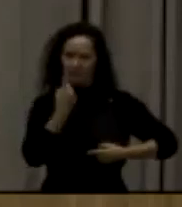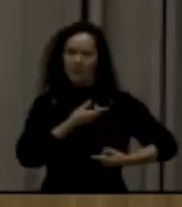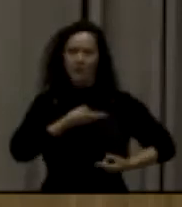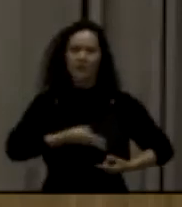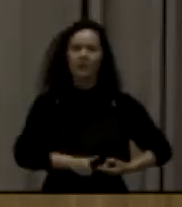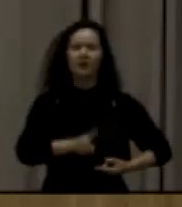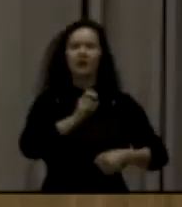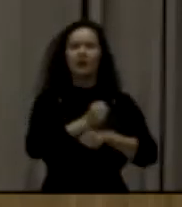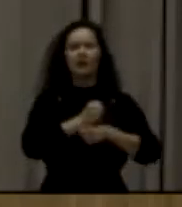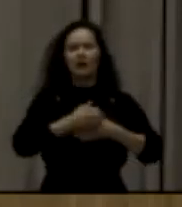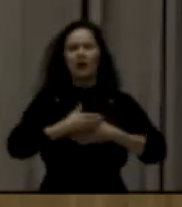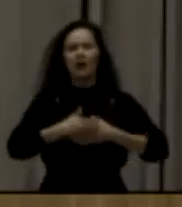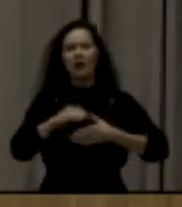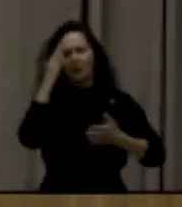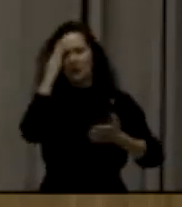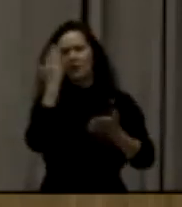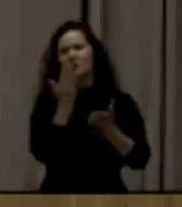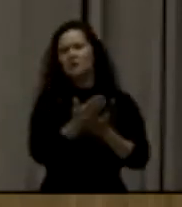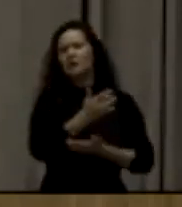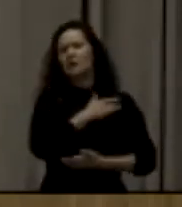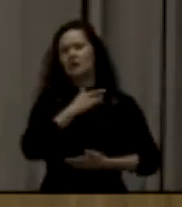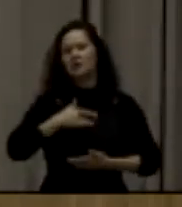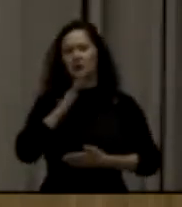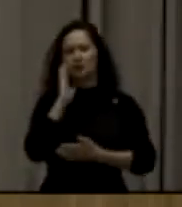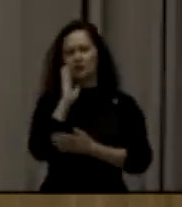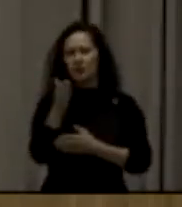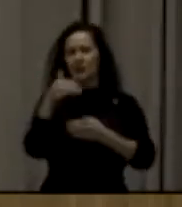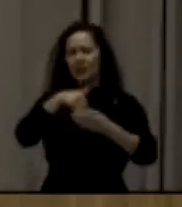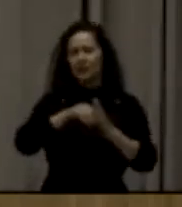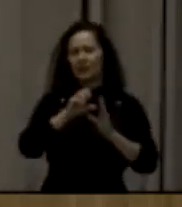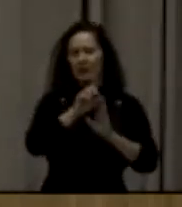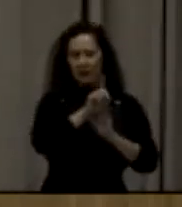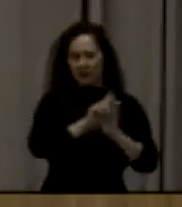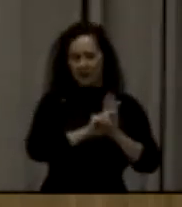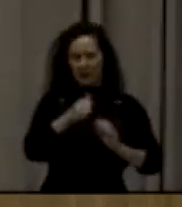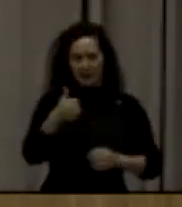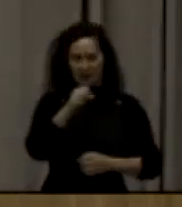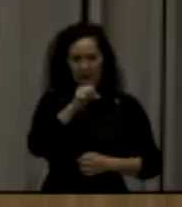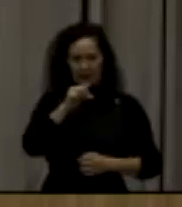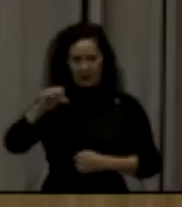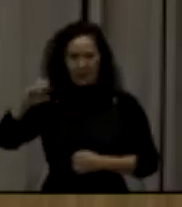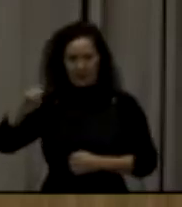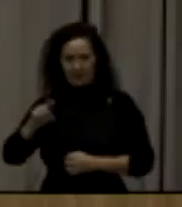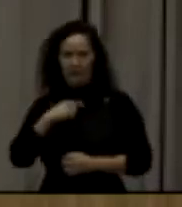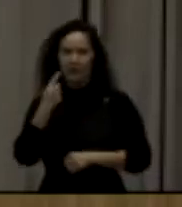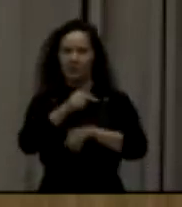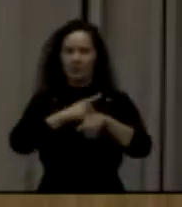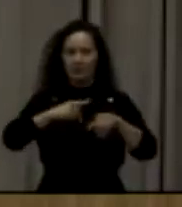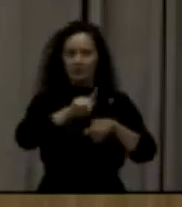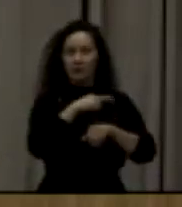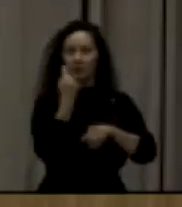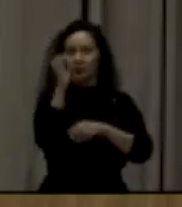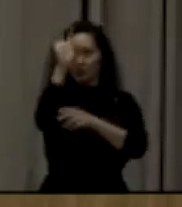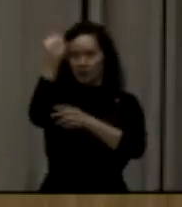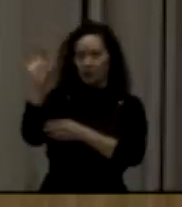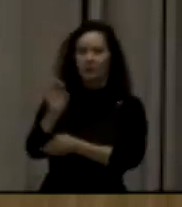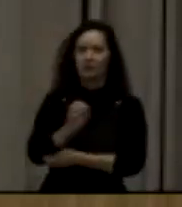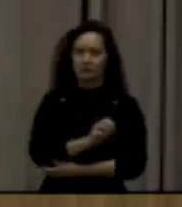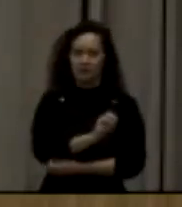reconoce el derecho a la salud ya desde la década de los 90 por lo menos en nuestro país y en la región no